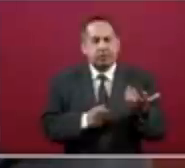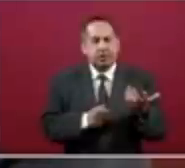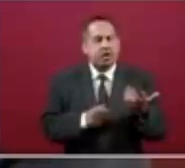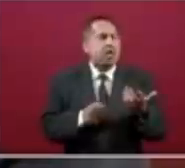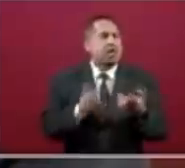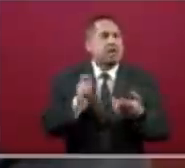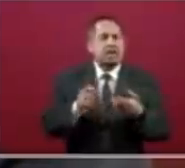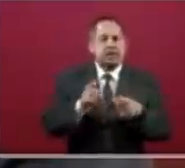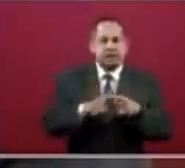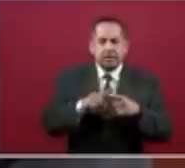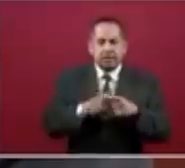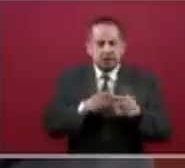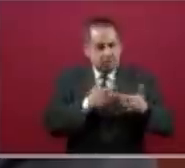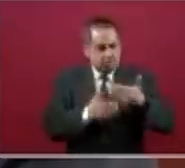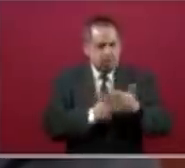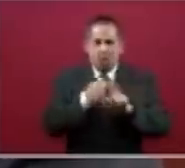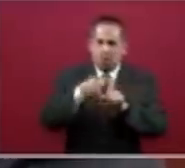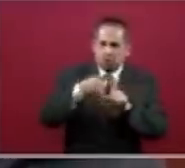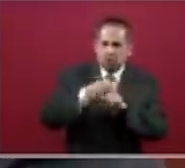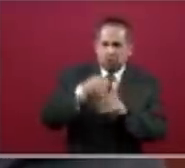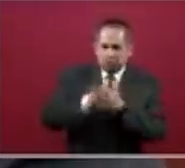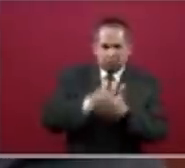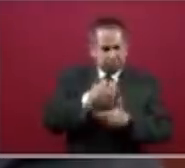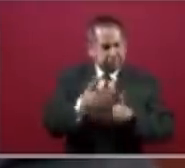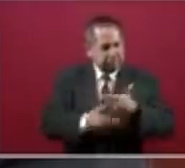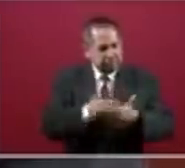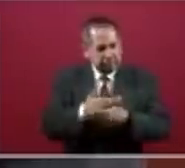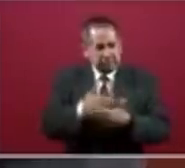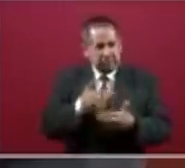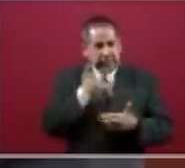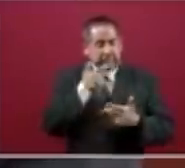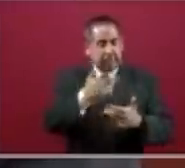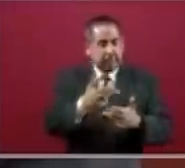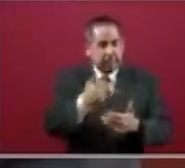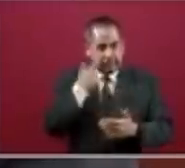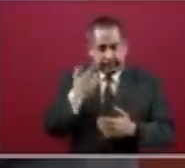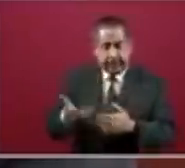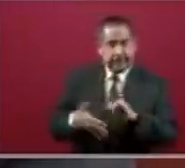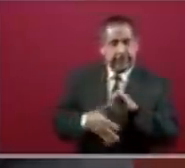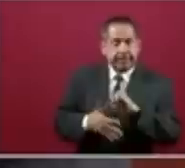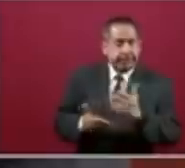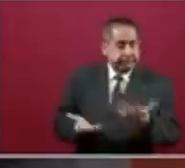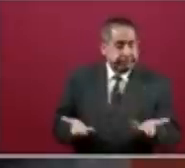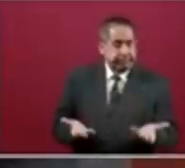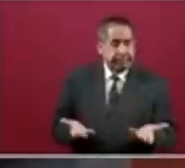movimientos progresistas. Miren cómo está ahora.